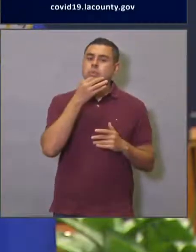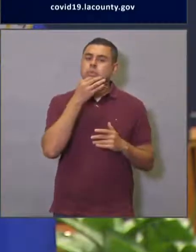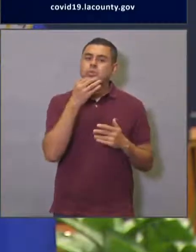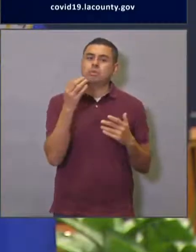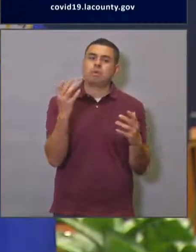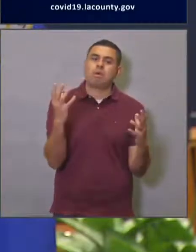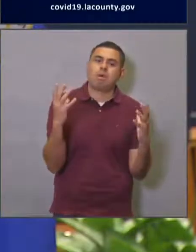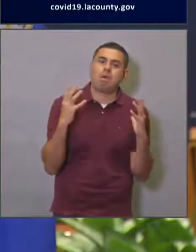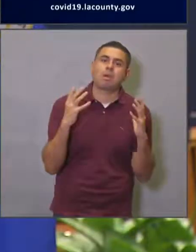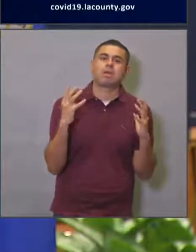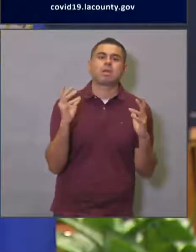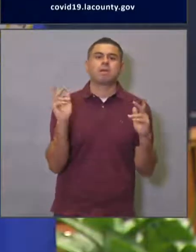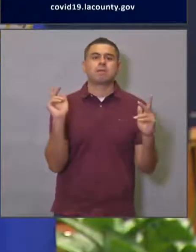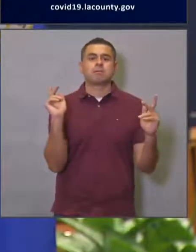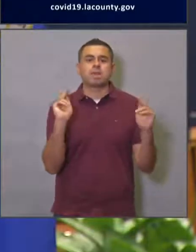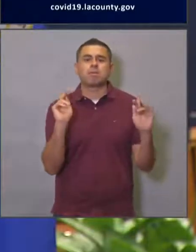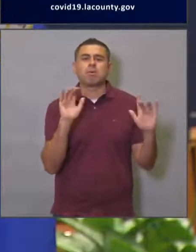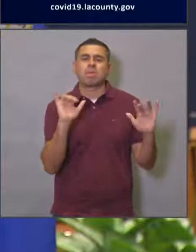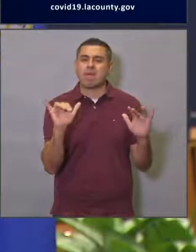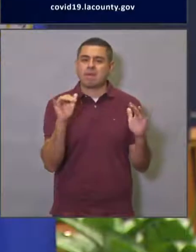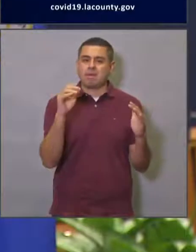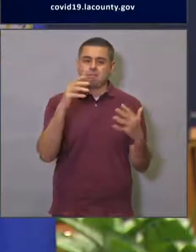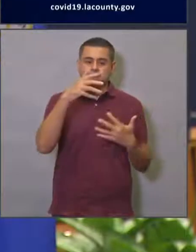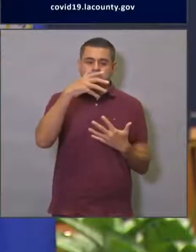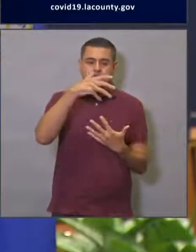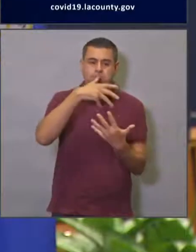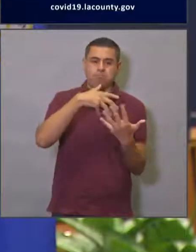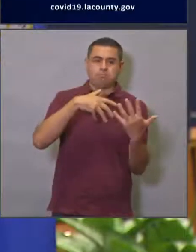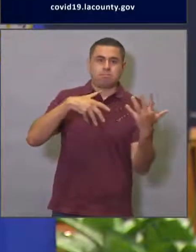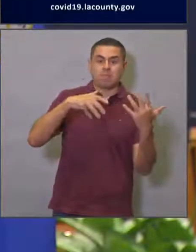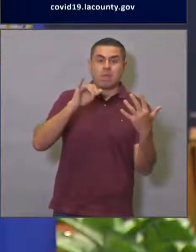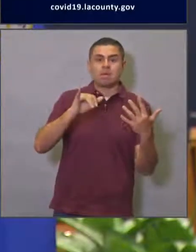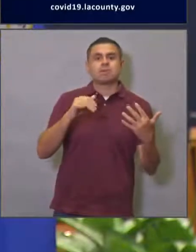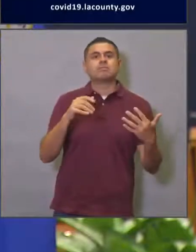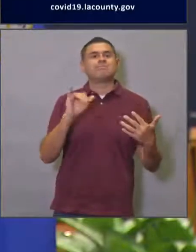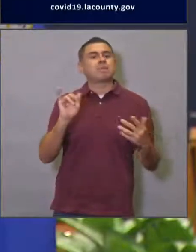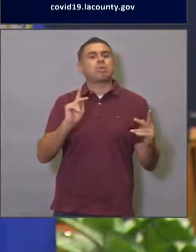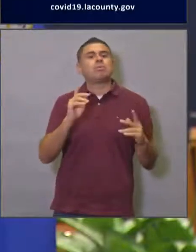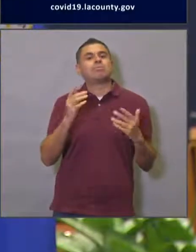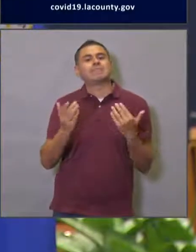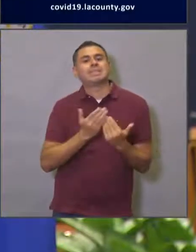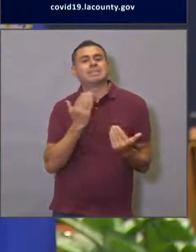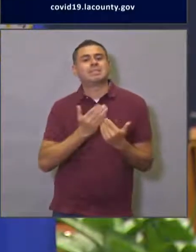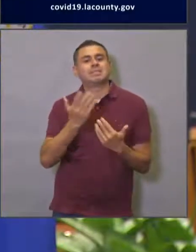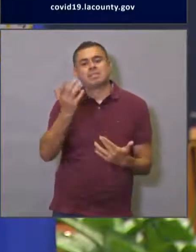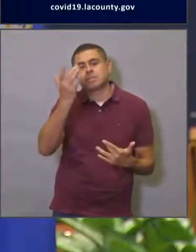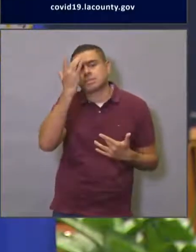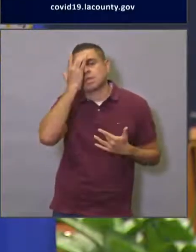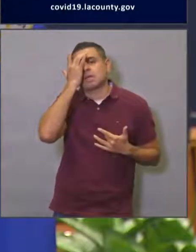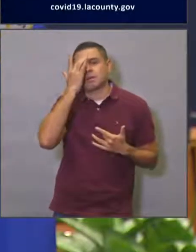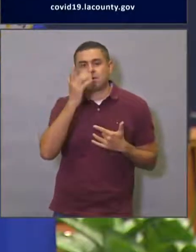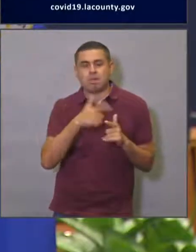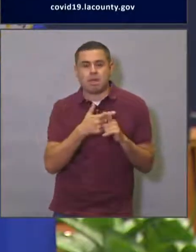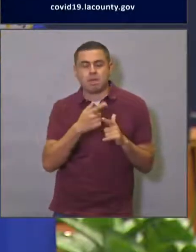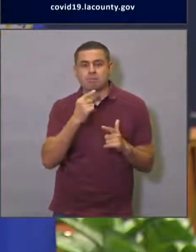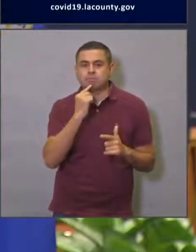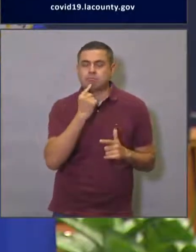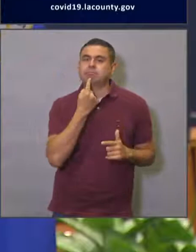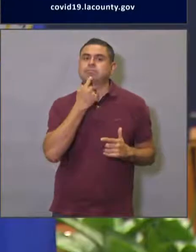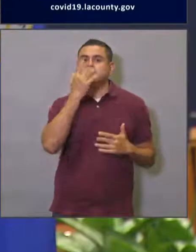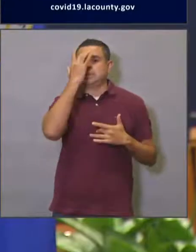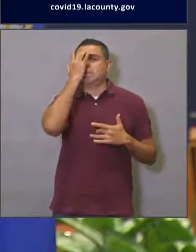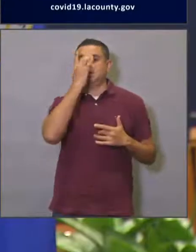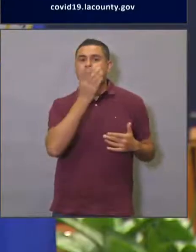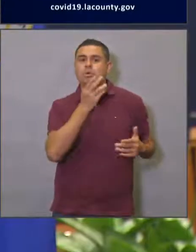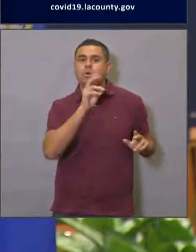riesgo de transmisión que pueda resultar en que las personas puedan enfermarse gravemente y hasta fallecer.